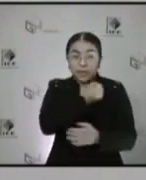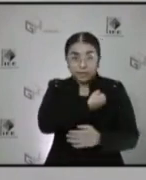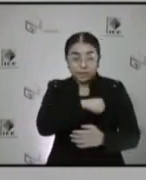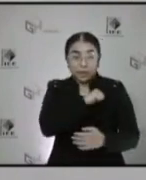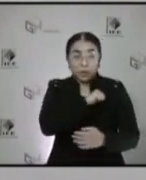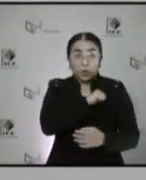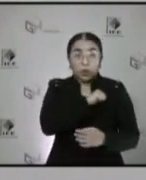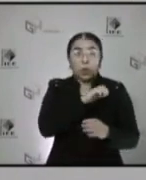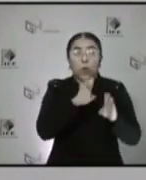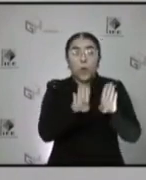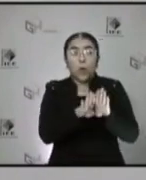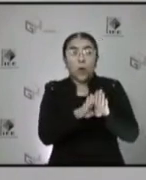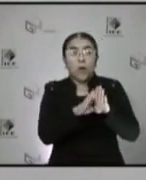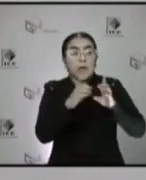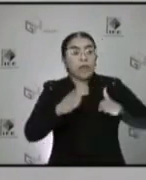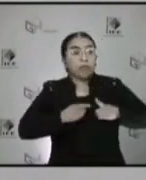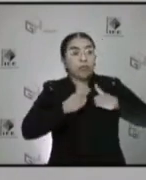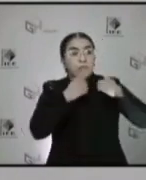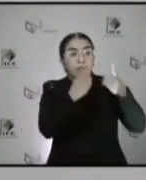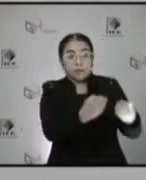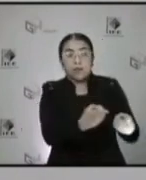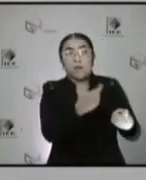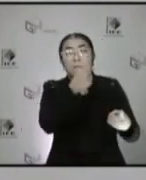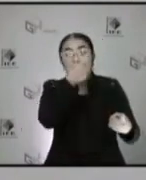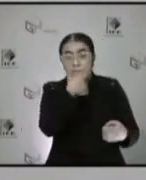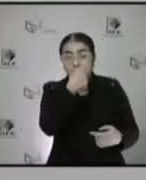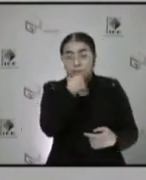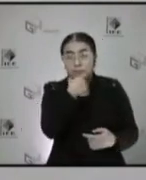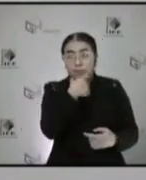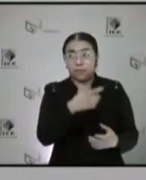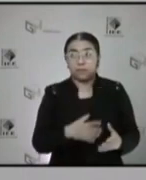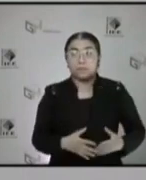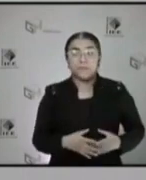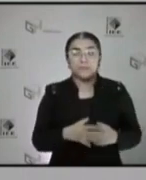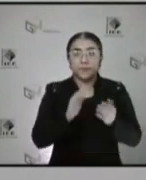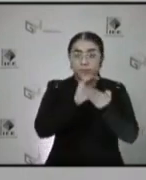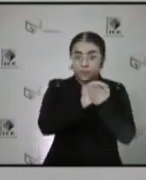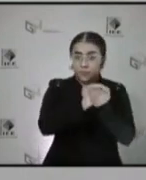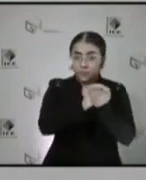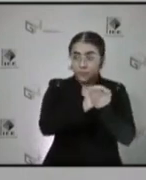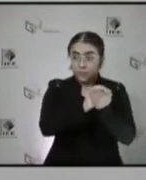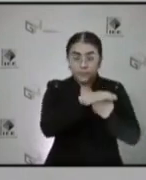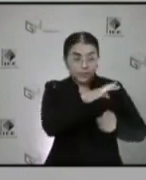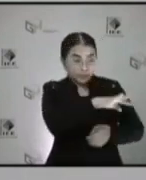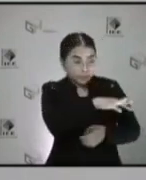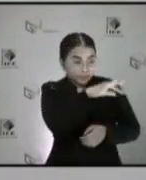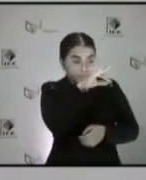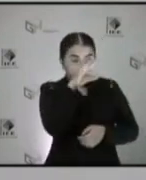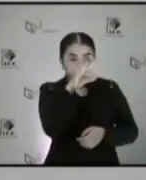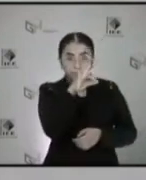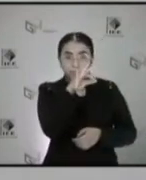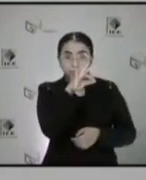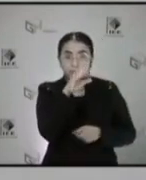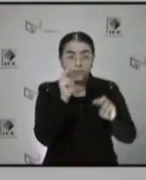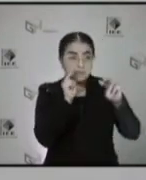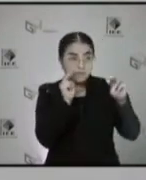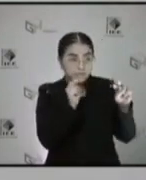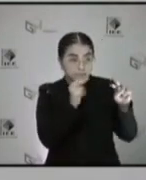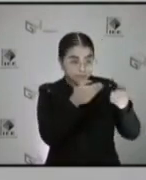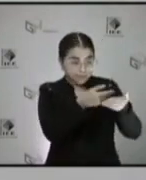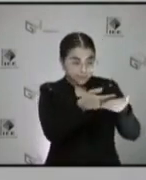y abastecimiento y otorgamiento de medicamentos. Vamos a seleccionar la pregunta que envió la